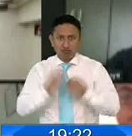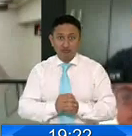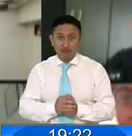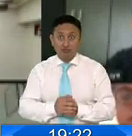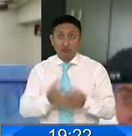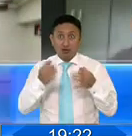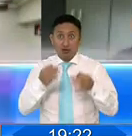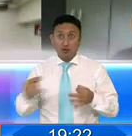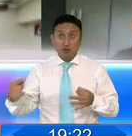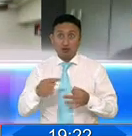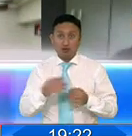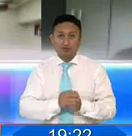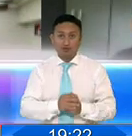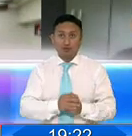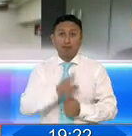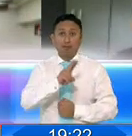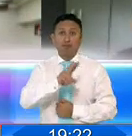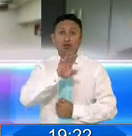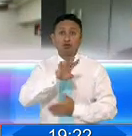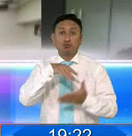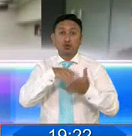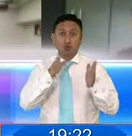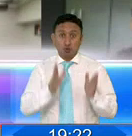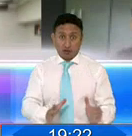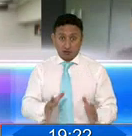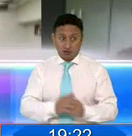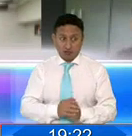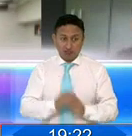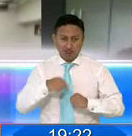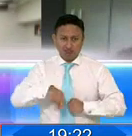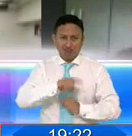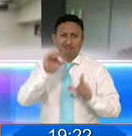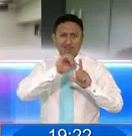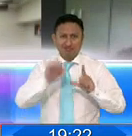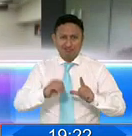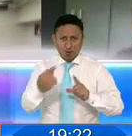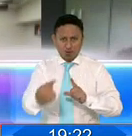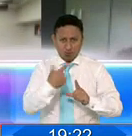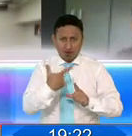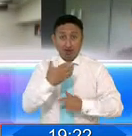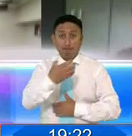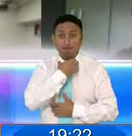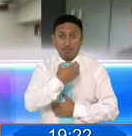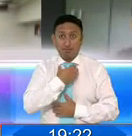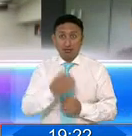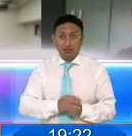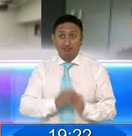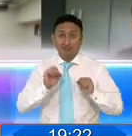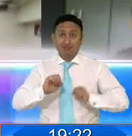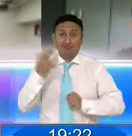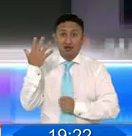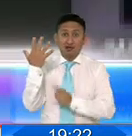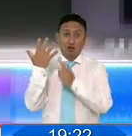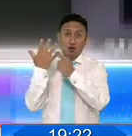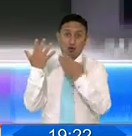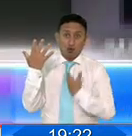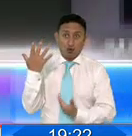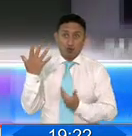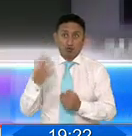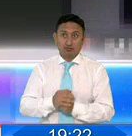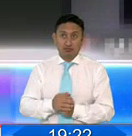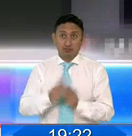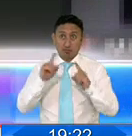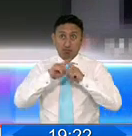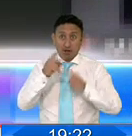el momento en el que al menos 24 estudiantes recibían clases virtuales en Ambato sobre las partes del cuerpo. Pero